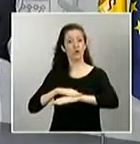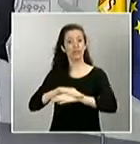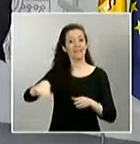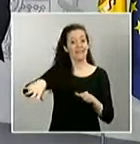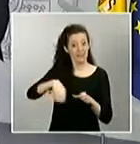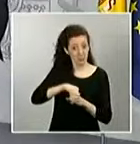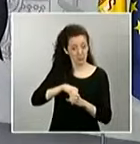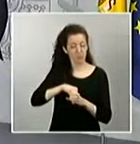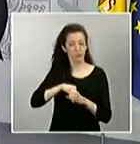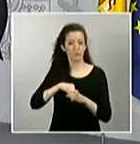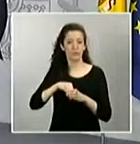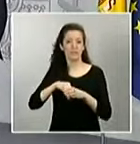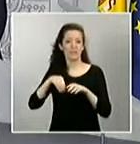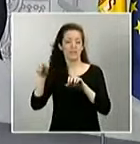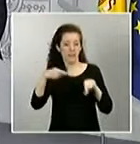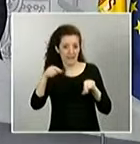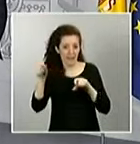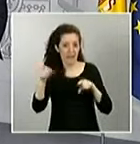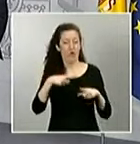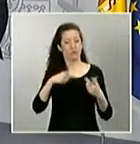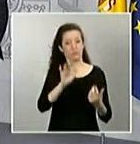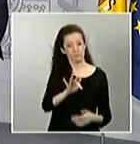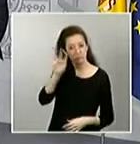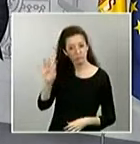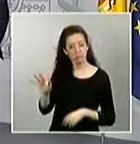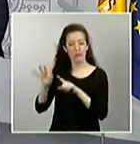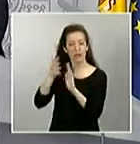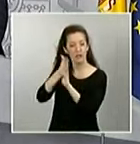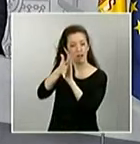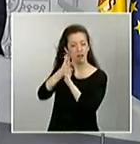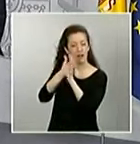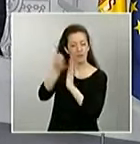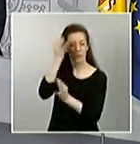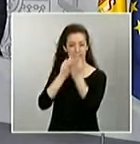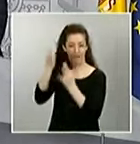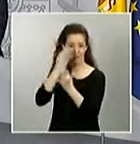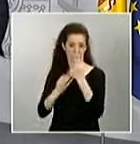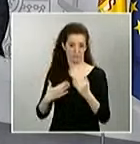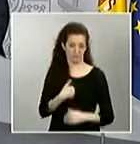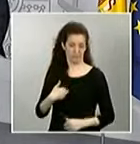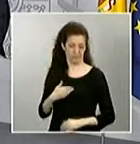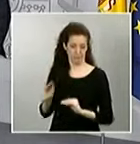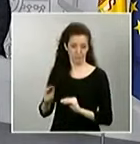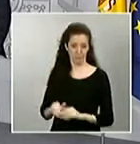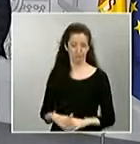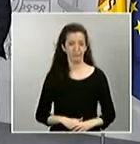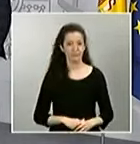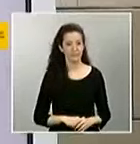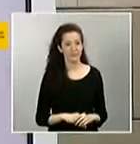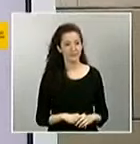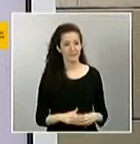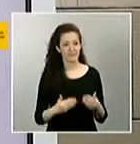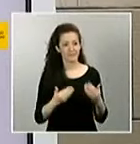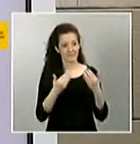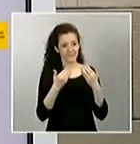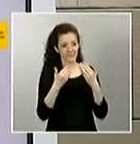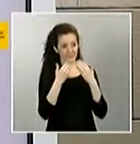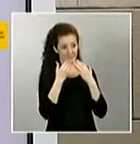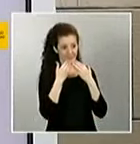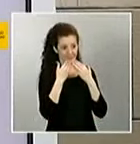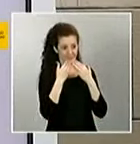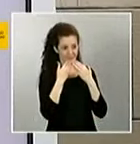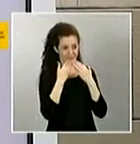Inmigración para que facilite todas las materias que son objeto de su competencia. Gracias. Yo, antes